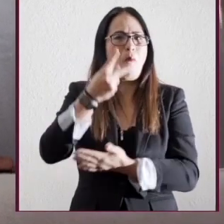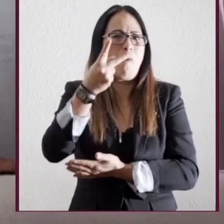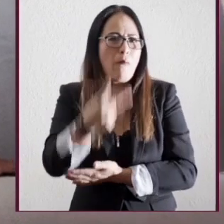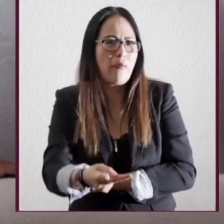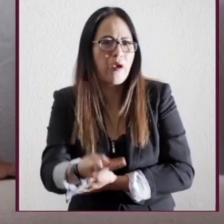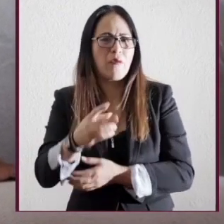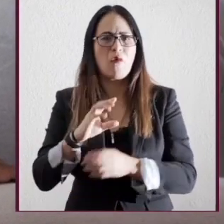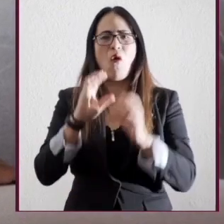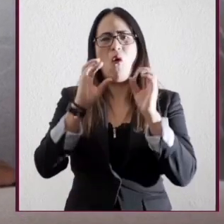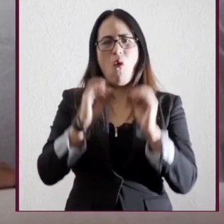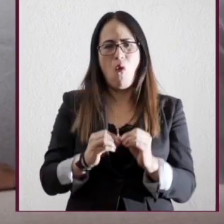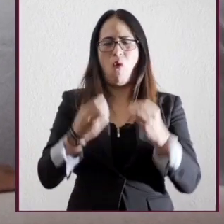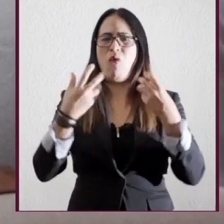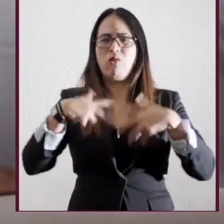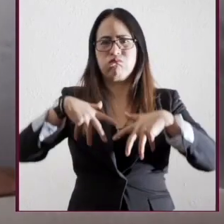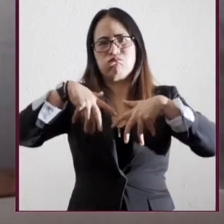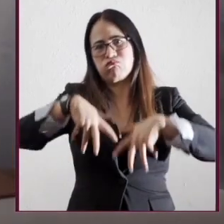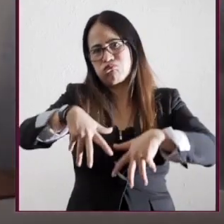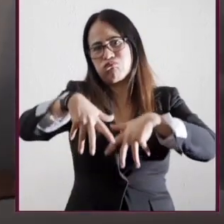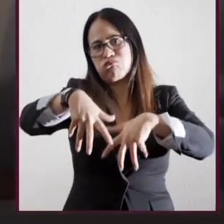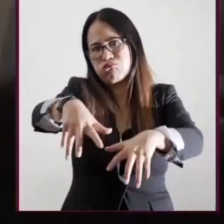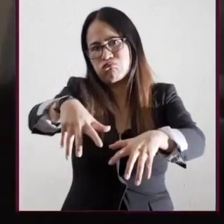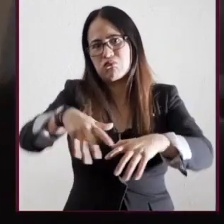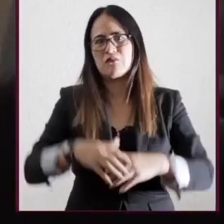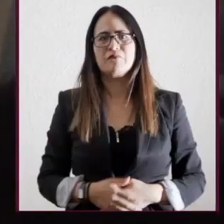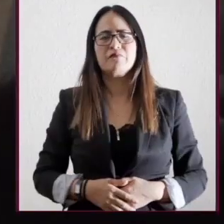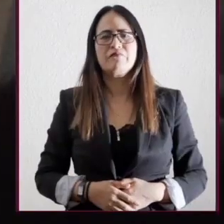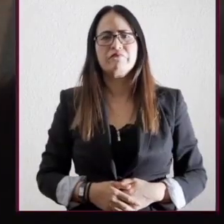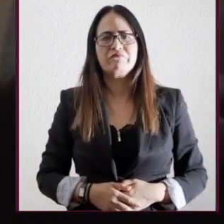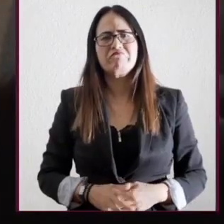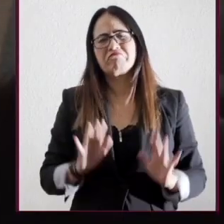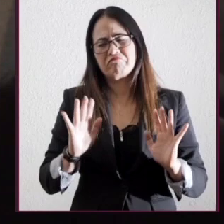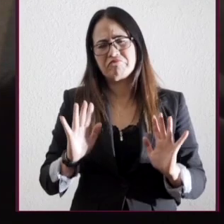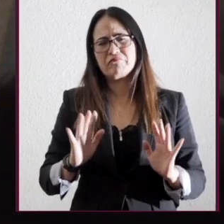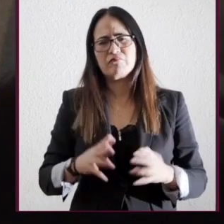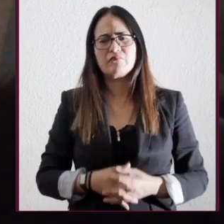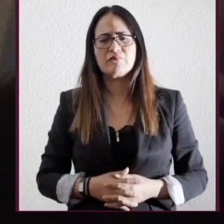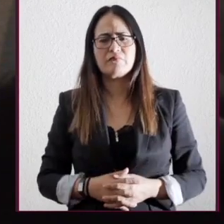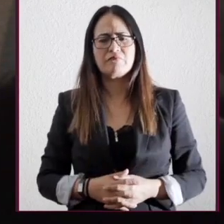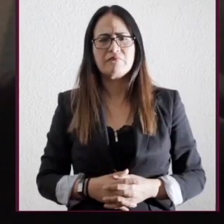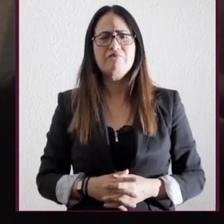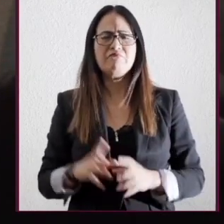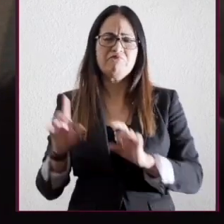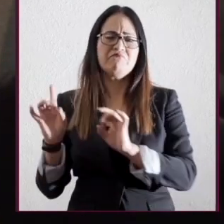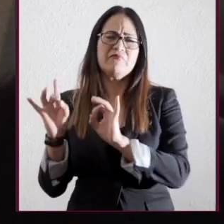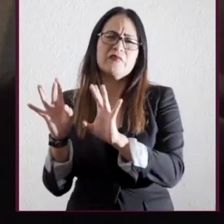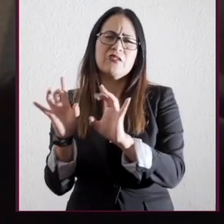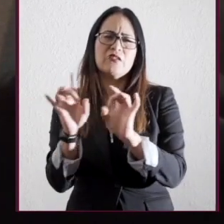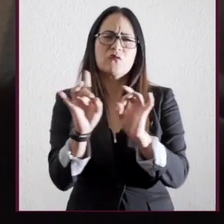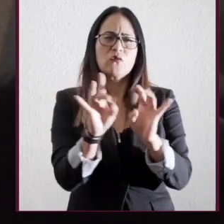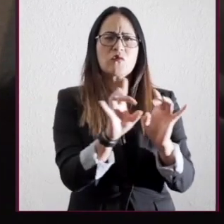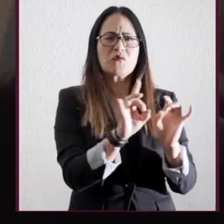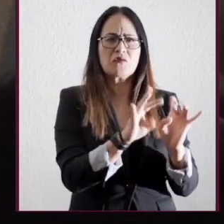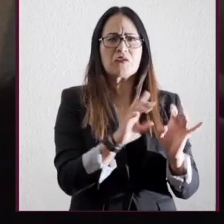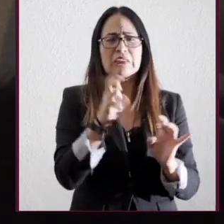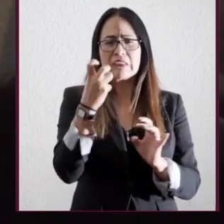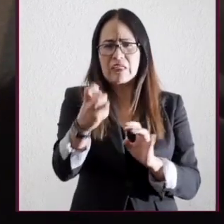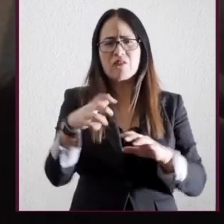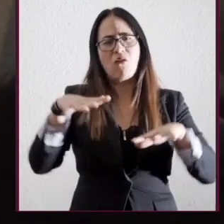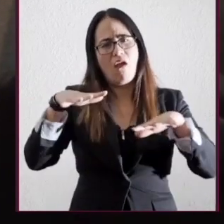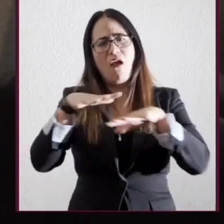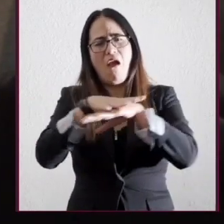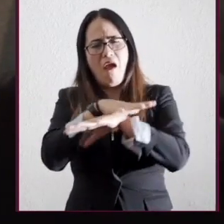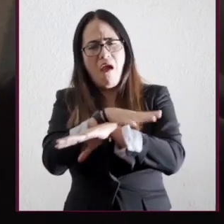entregas de premios, desfiles, etc. Digamos, situaciones que tienen